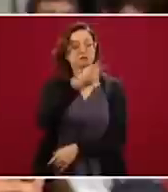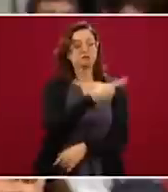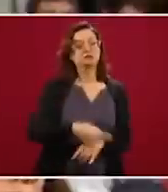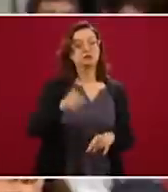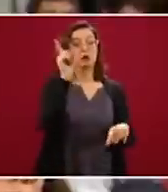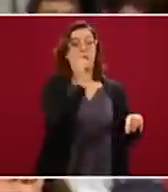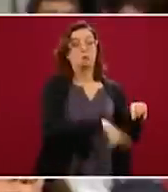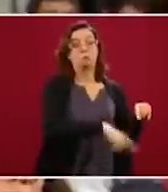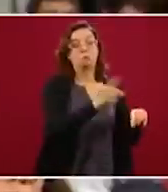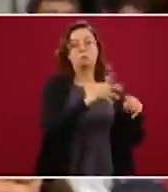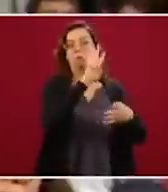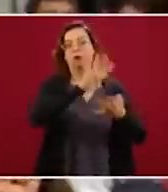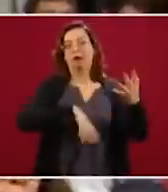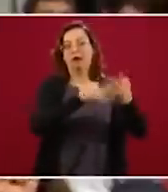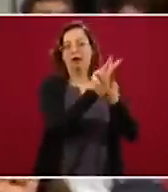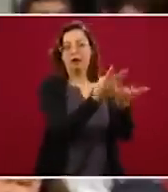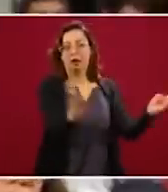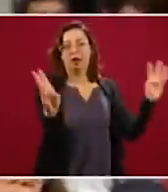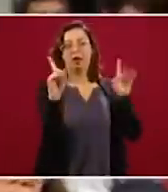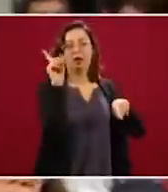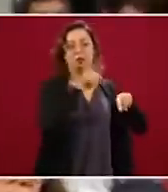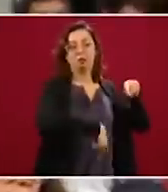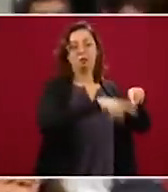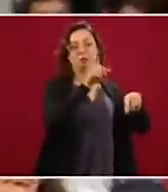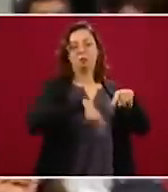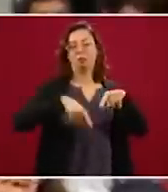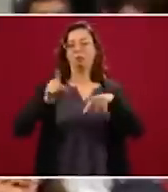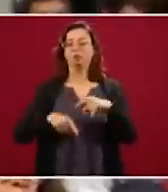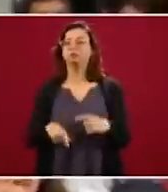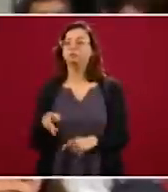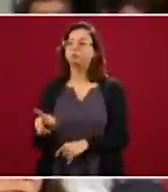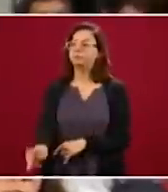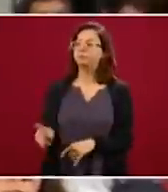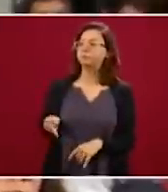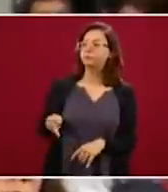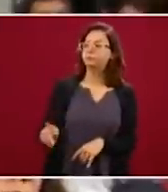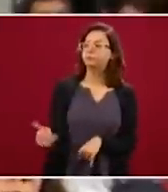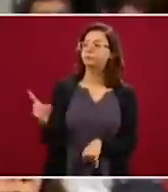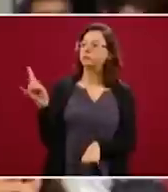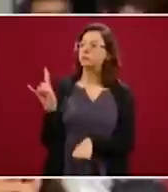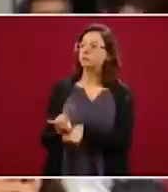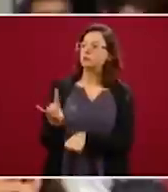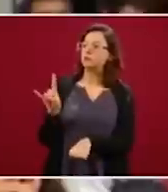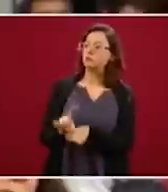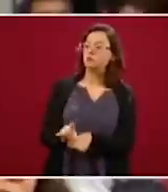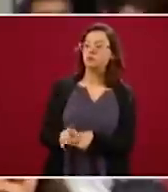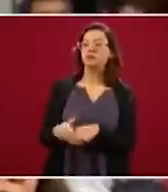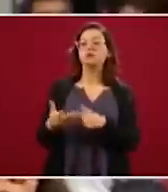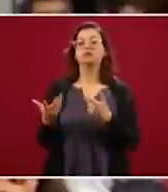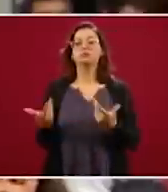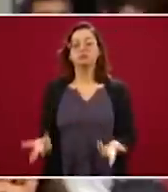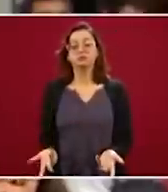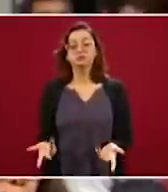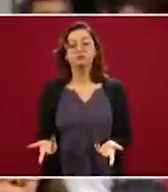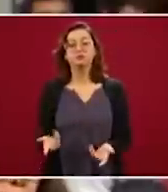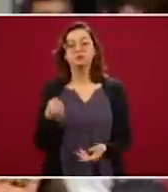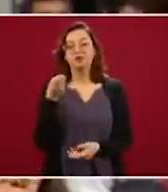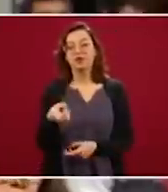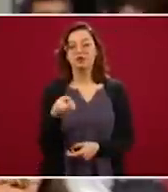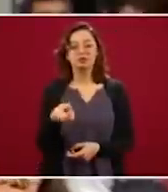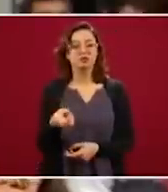cercos perimetrales de esas concesiones mal entendidas, sobre todo, y esa parte es